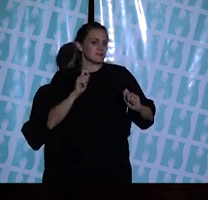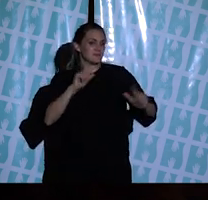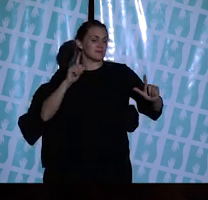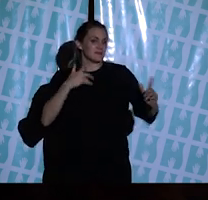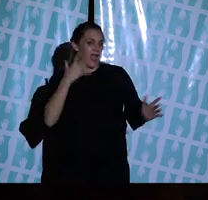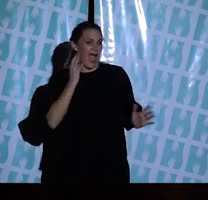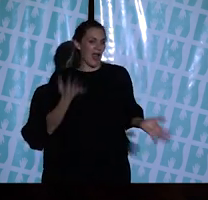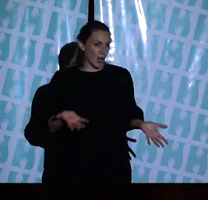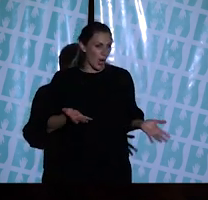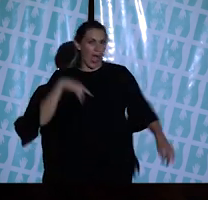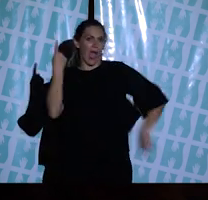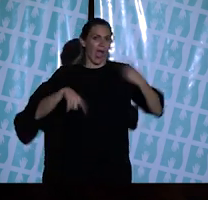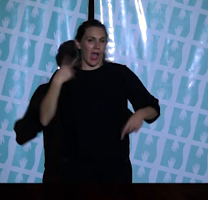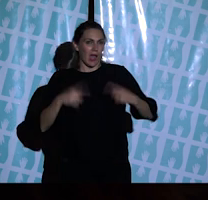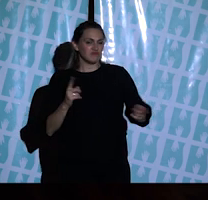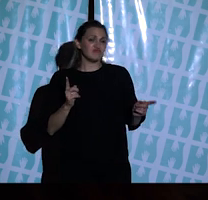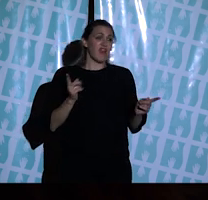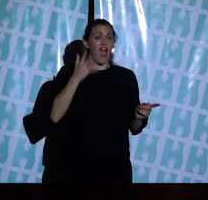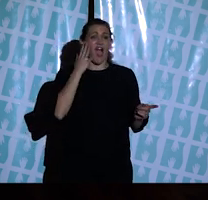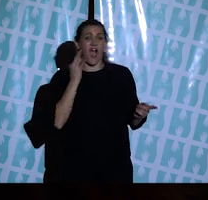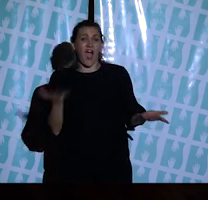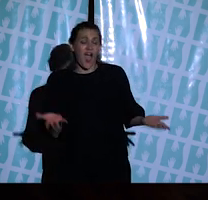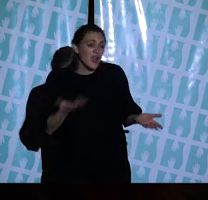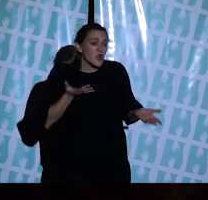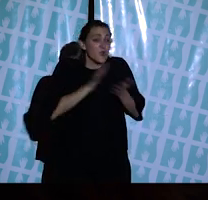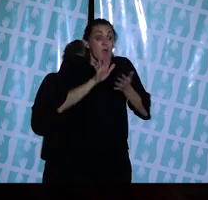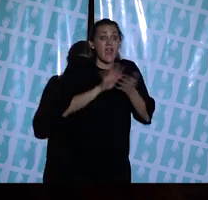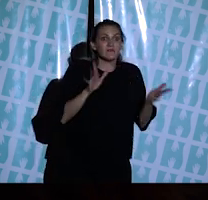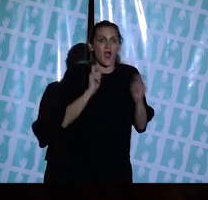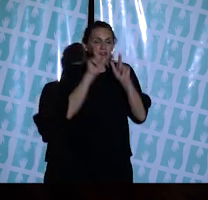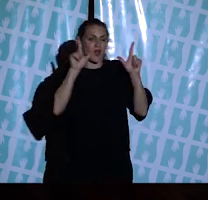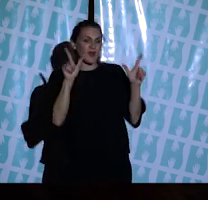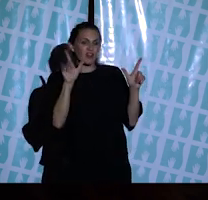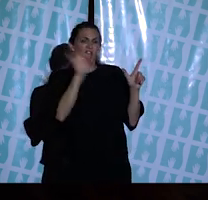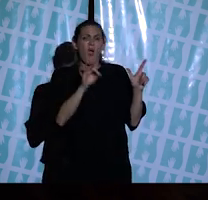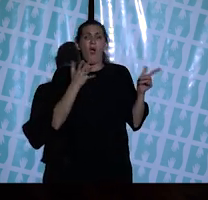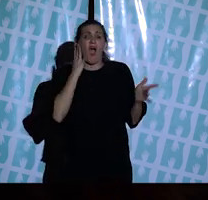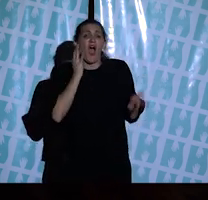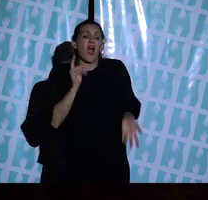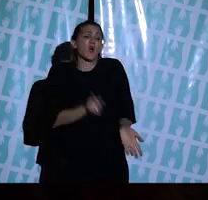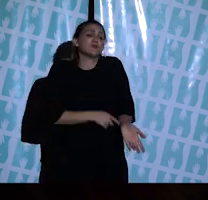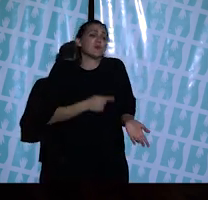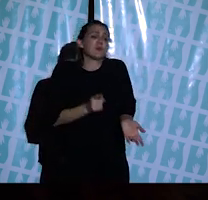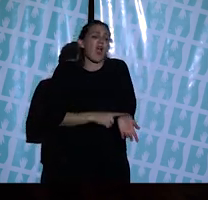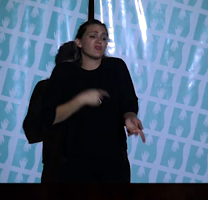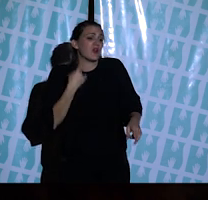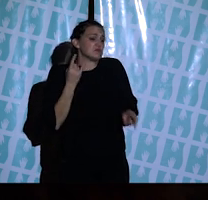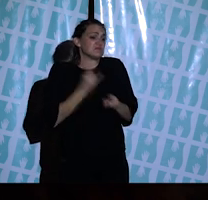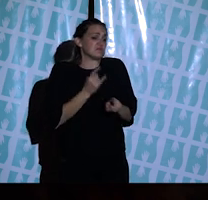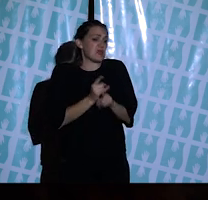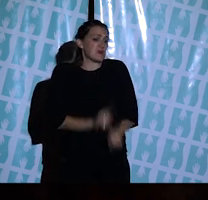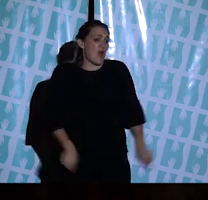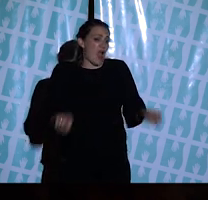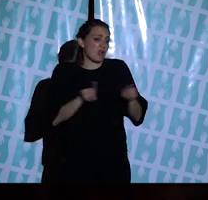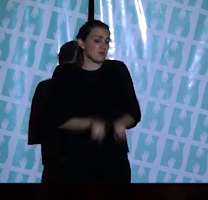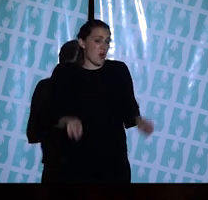atención, puede ser una novedad o puede ser algo recompensante que nos sirve para la supervivencia. Y bueno, se va a producir esta liberación.